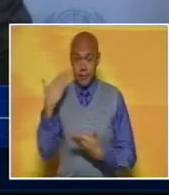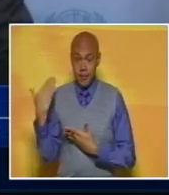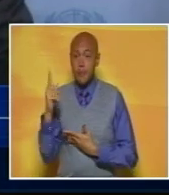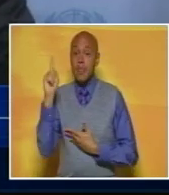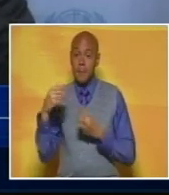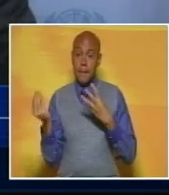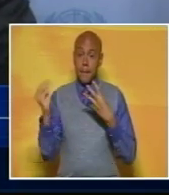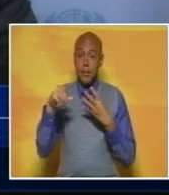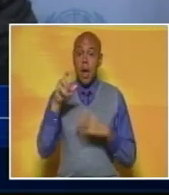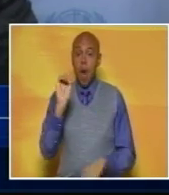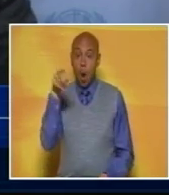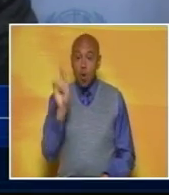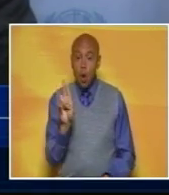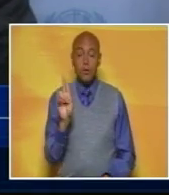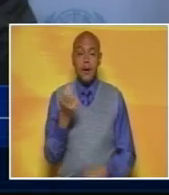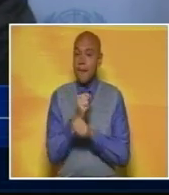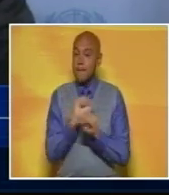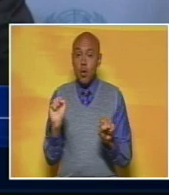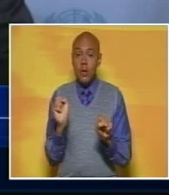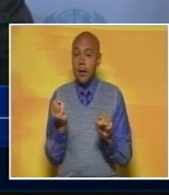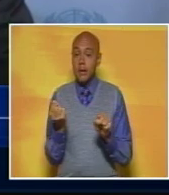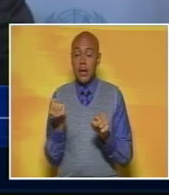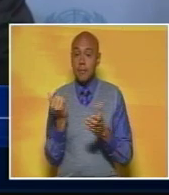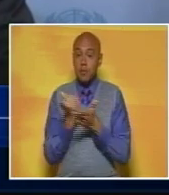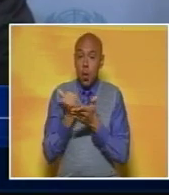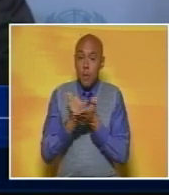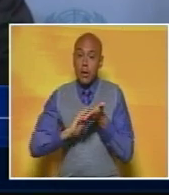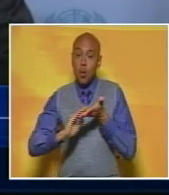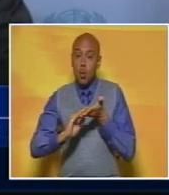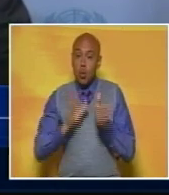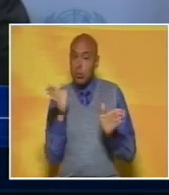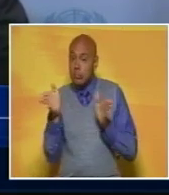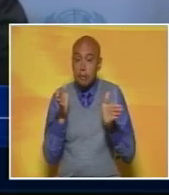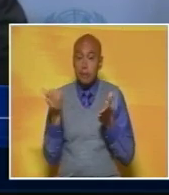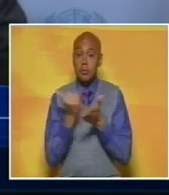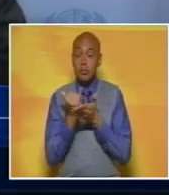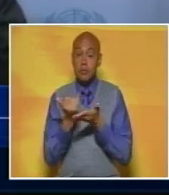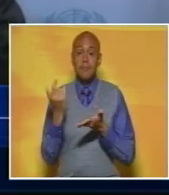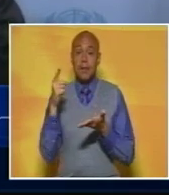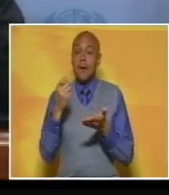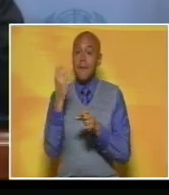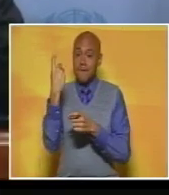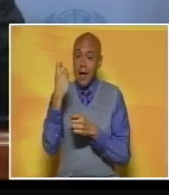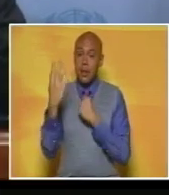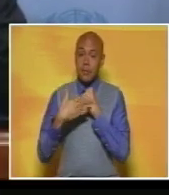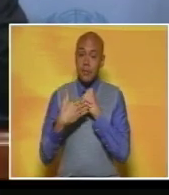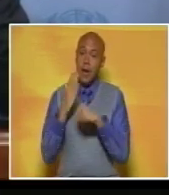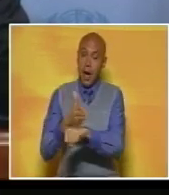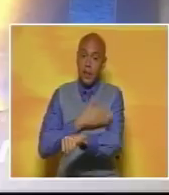que la ONU no puede mediar en el conflicto de Venezuela hasta que el Gobierno nacional y la oposición lo soliciten.